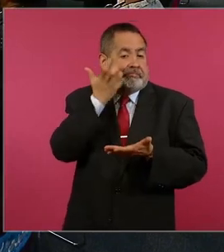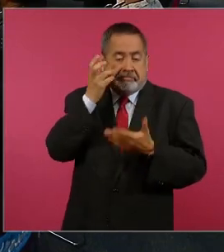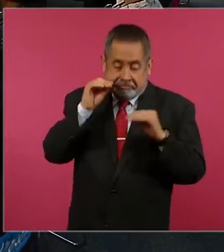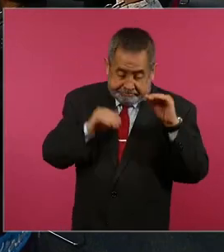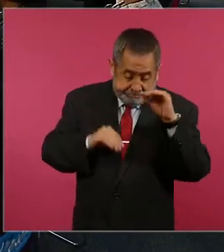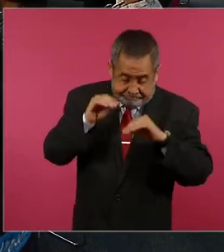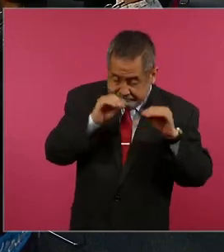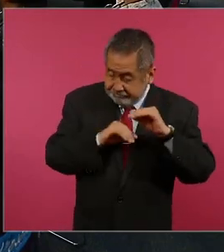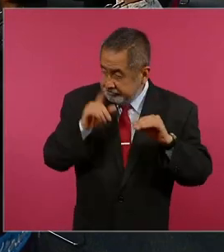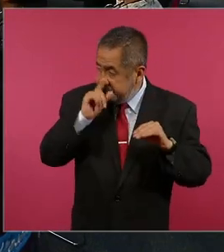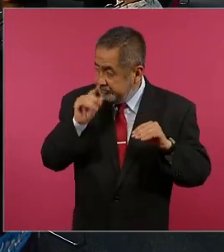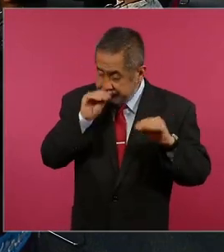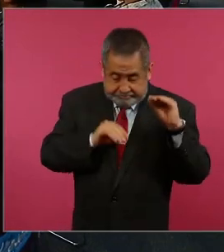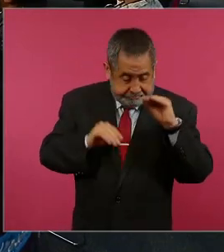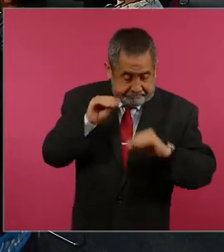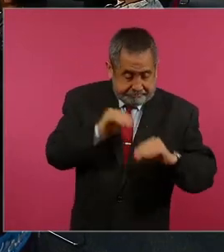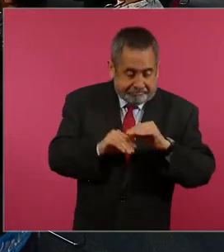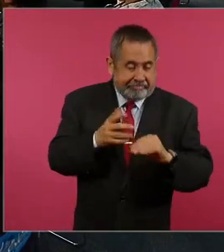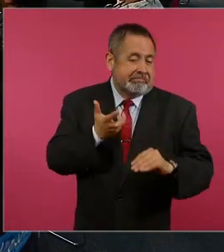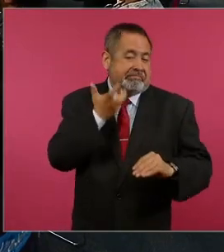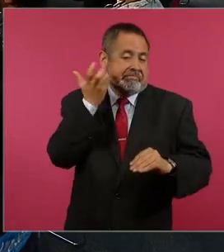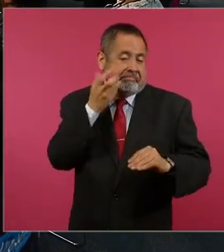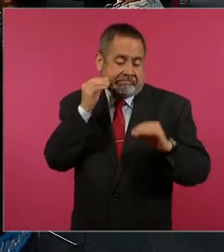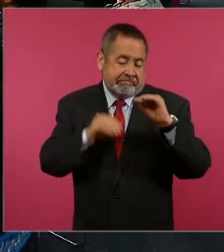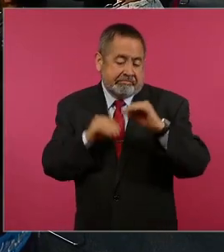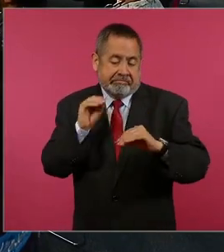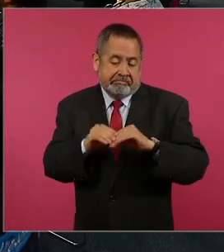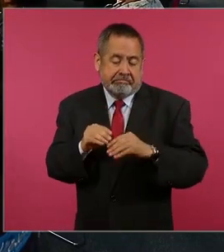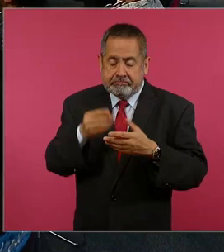¿Por qué tiene que haber información tendenciosa?